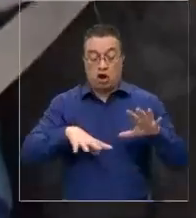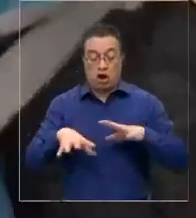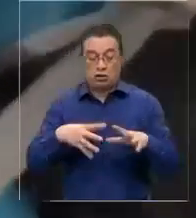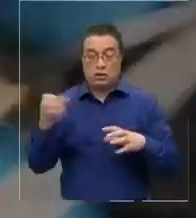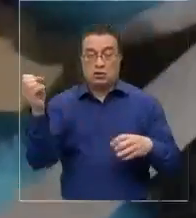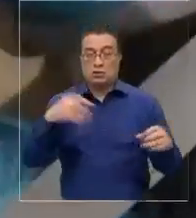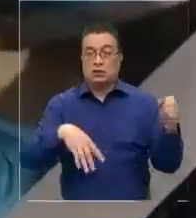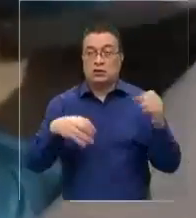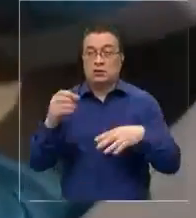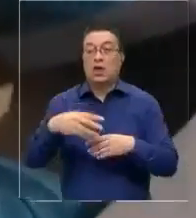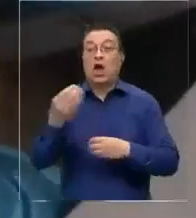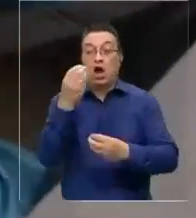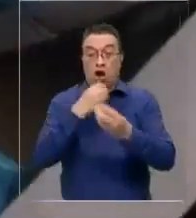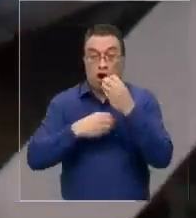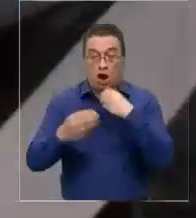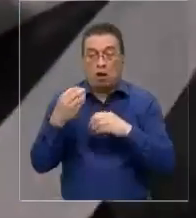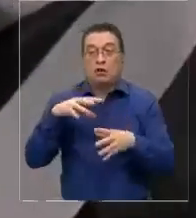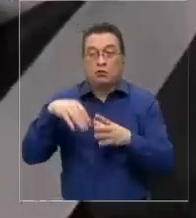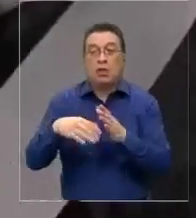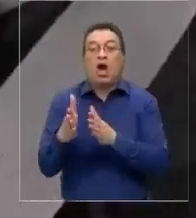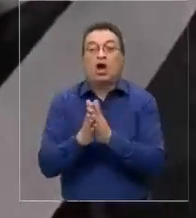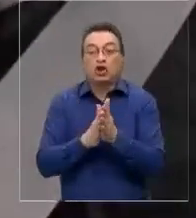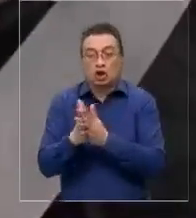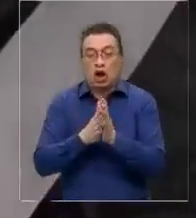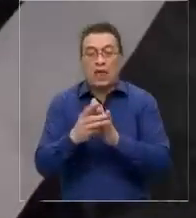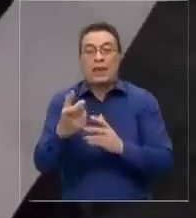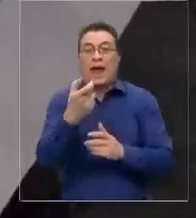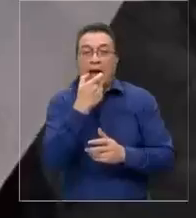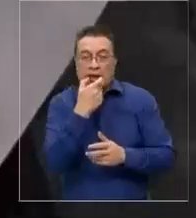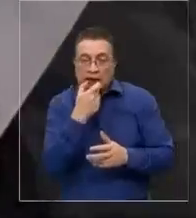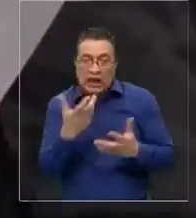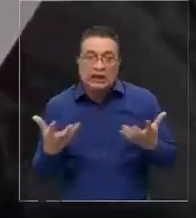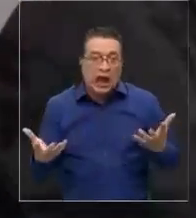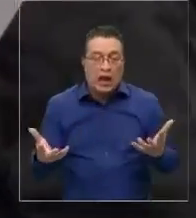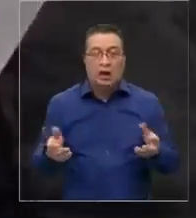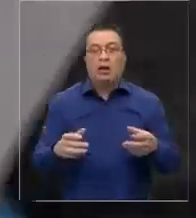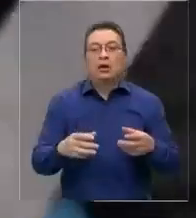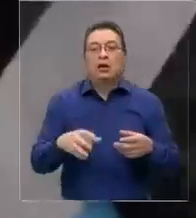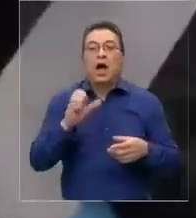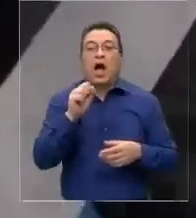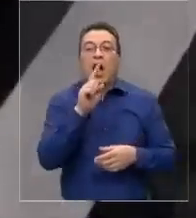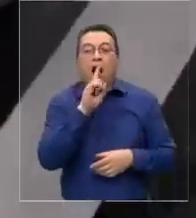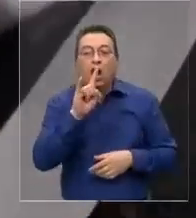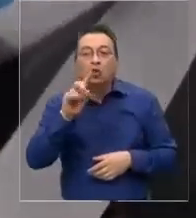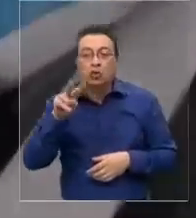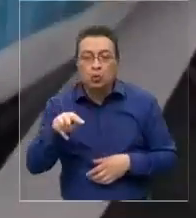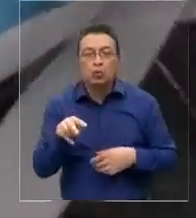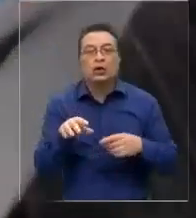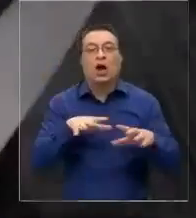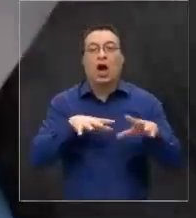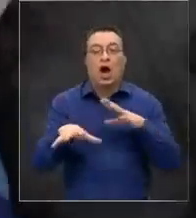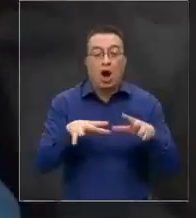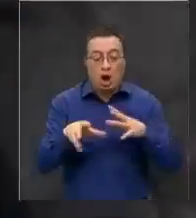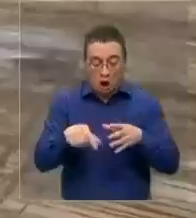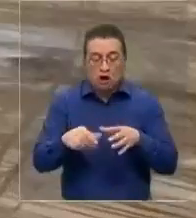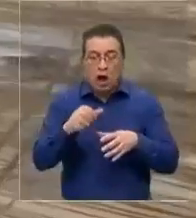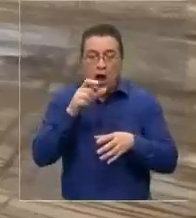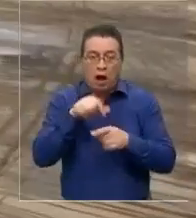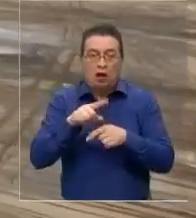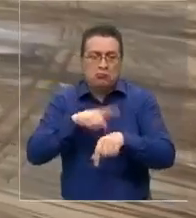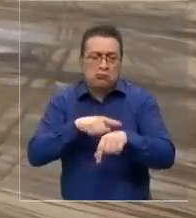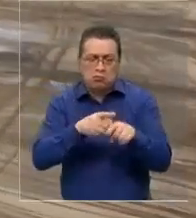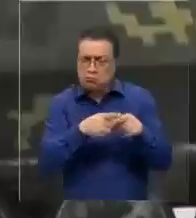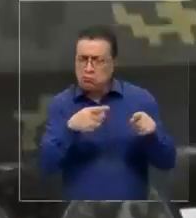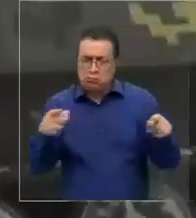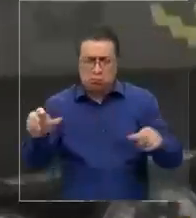cosas, tenemos comida acá, chocolate, galletas, atún, cosas no perecibles. Me